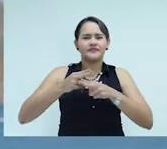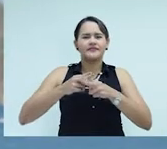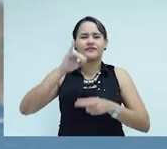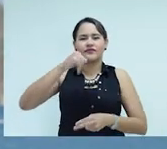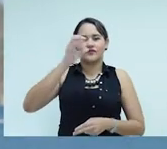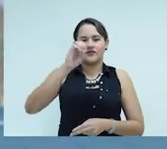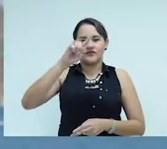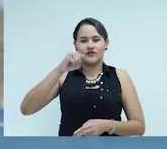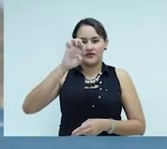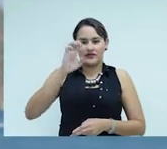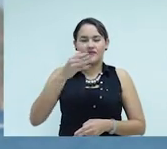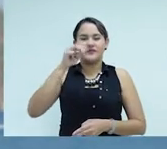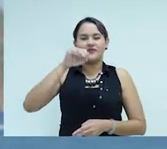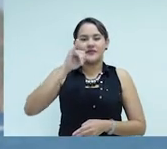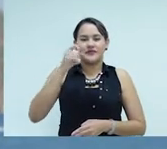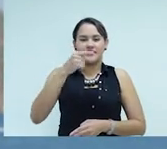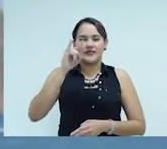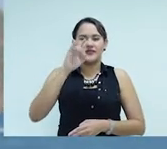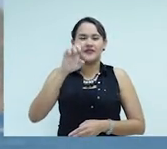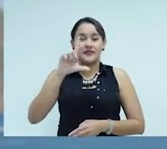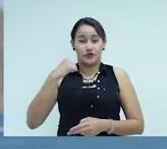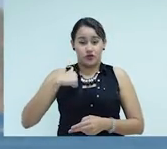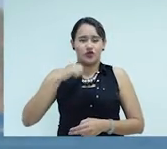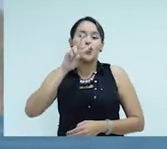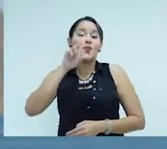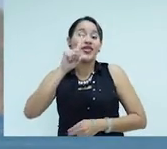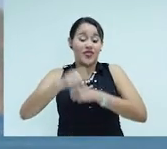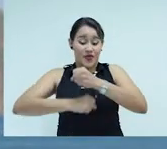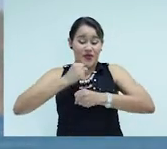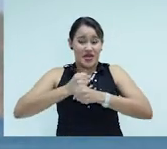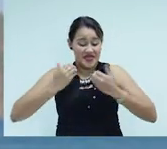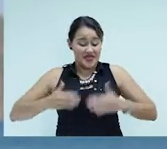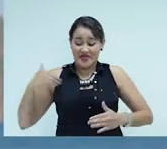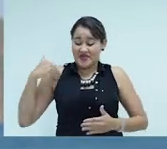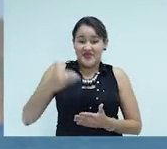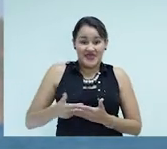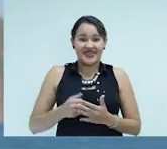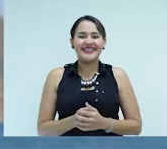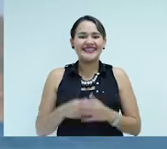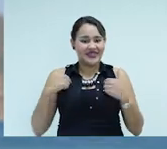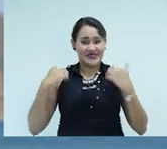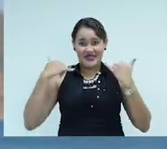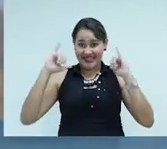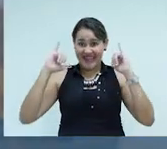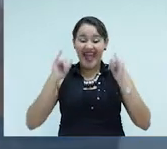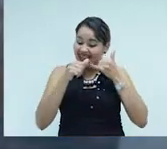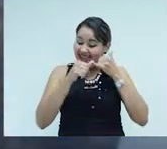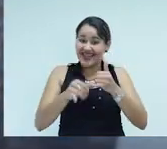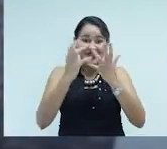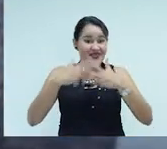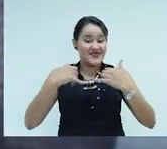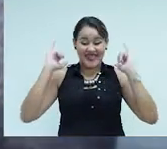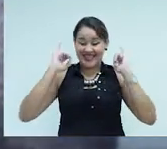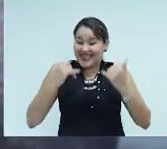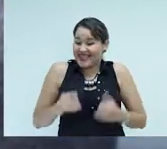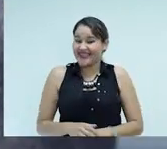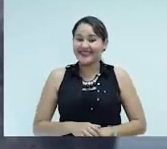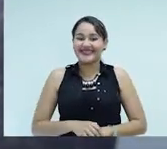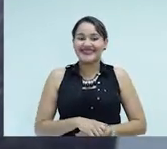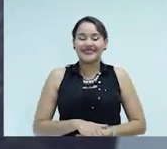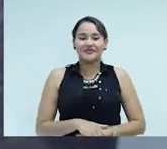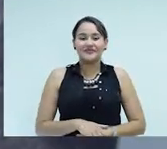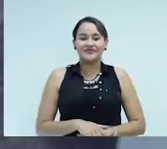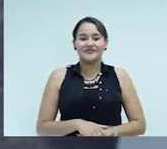Mi nombre es José Miguel Ramírez, tengo 21 años y ya terminé académicamente Ingeniería Industrial.